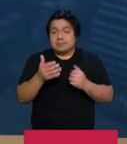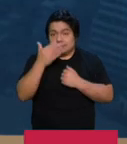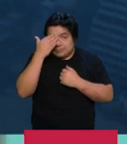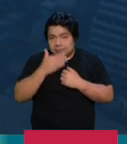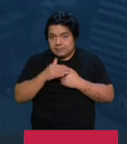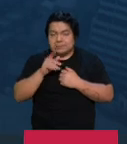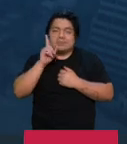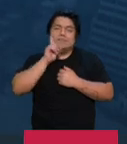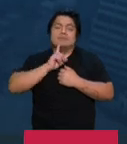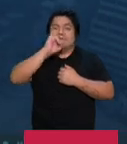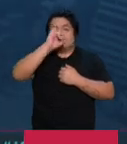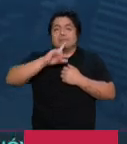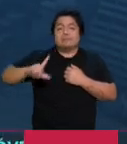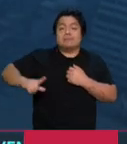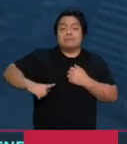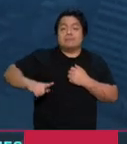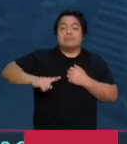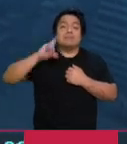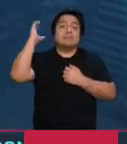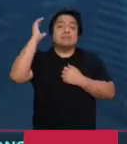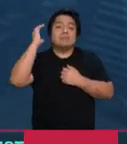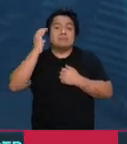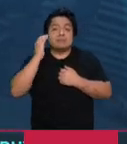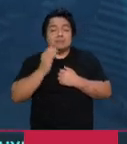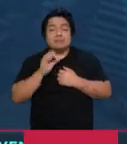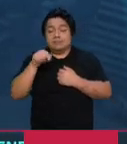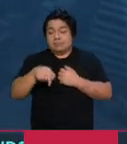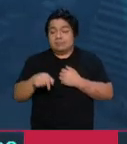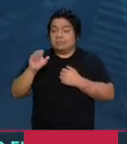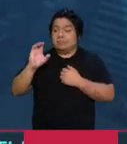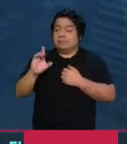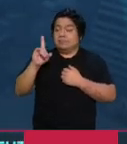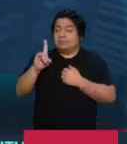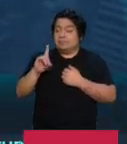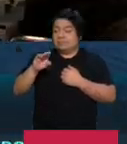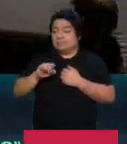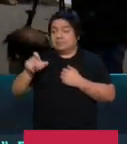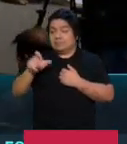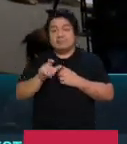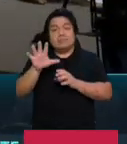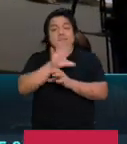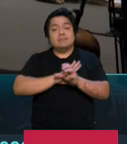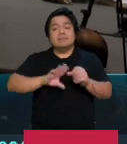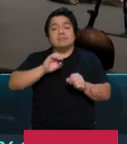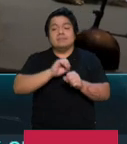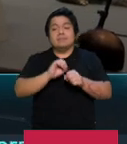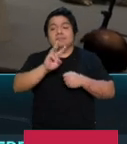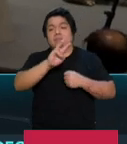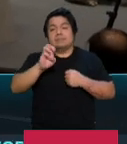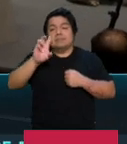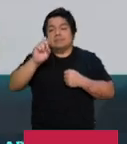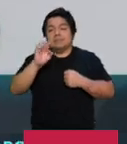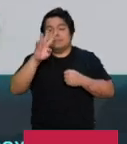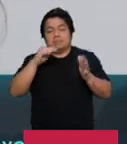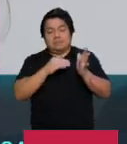ya le informaba la jefa de gobierno Clara Brugada Molina, reportó que Ciudad de México registró ingresos totales por